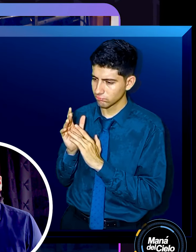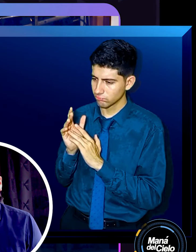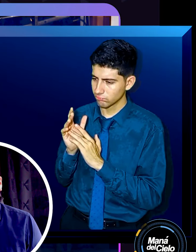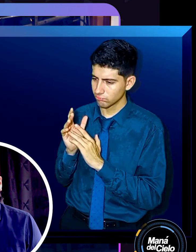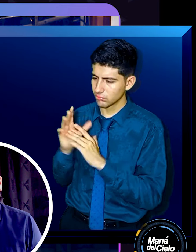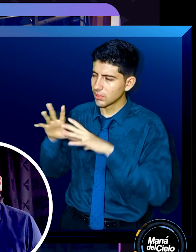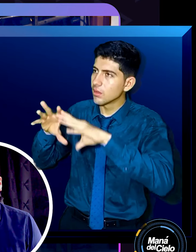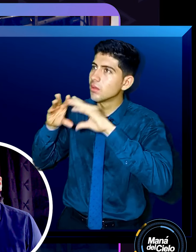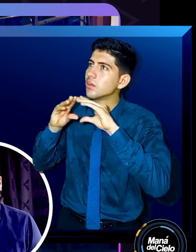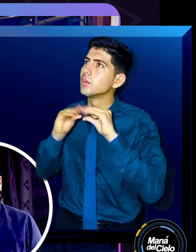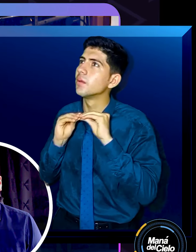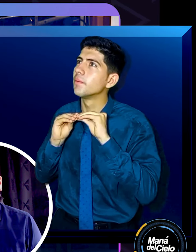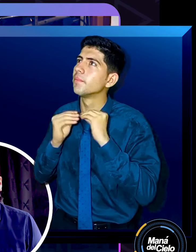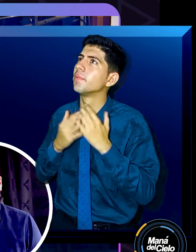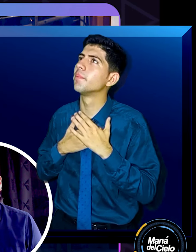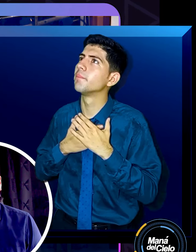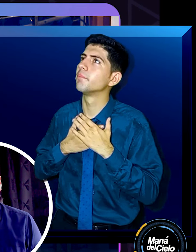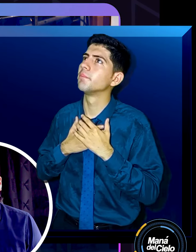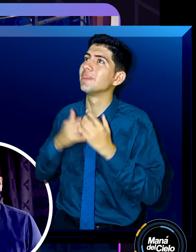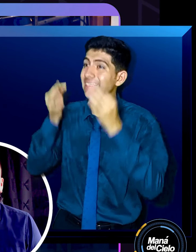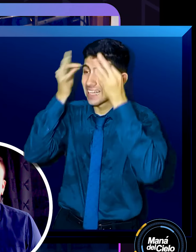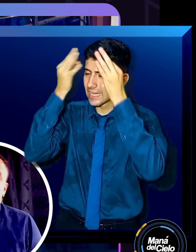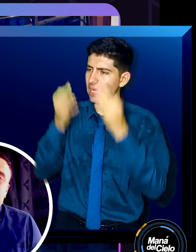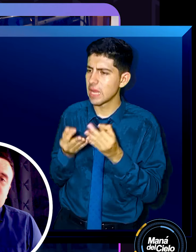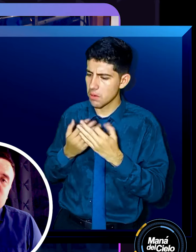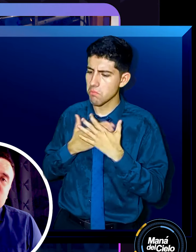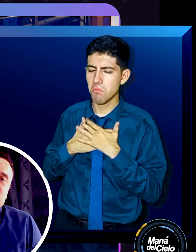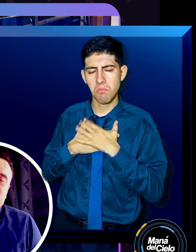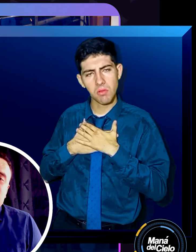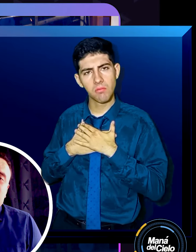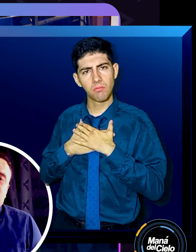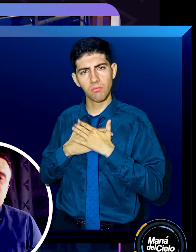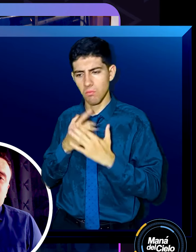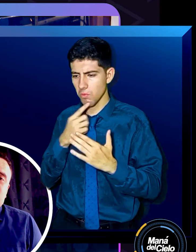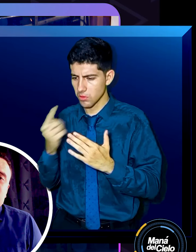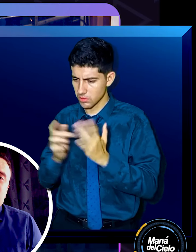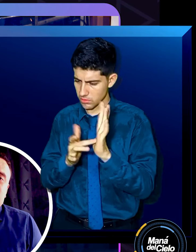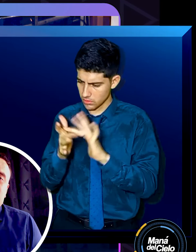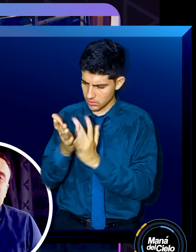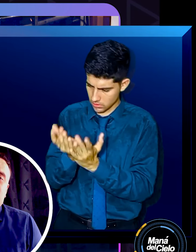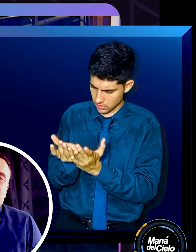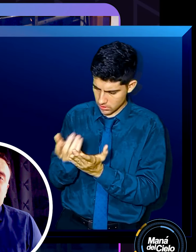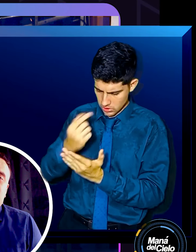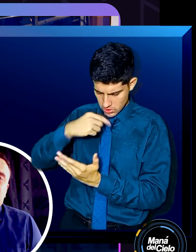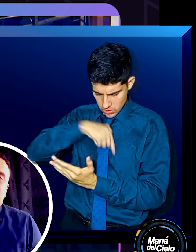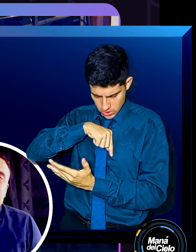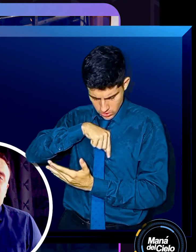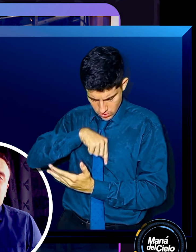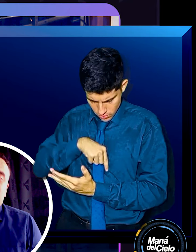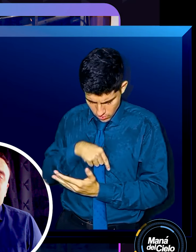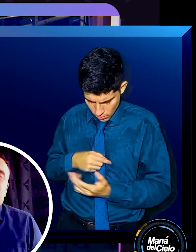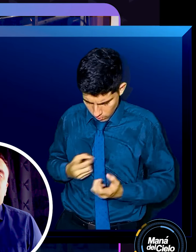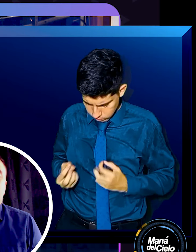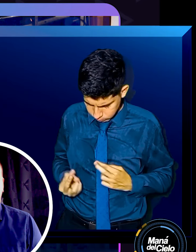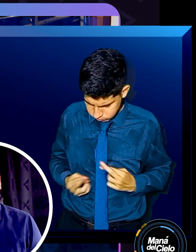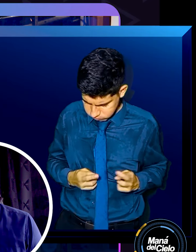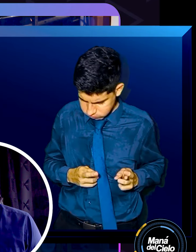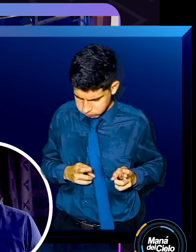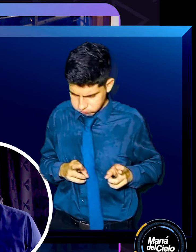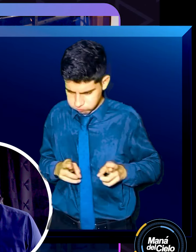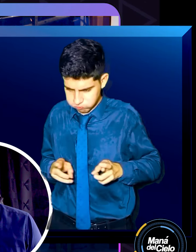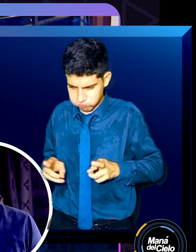El que cree en mí, como dice la Escritura, de su interior correrán